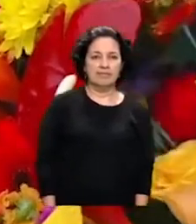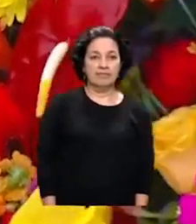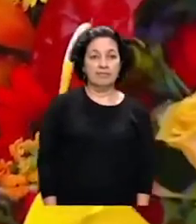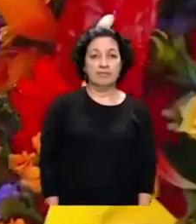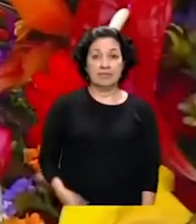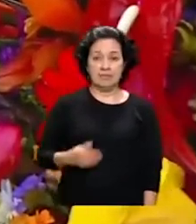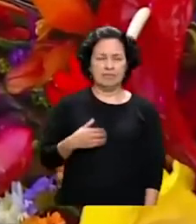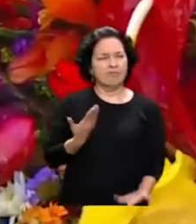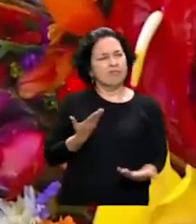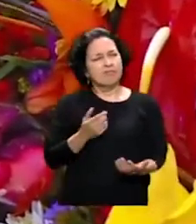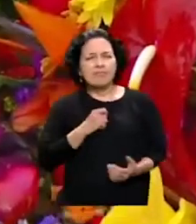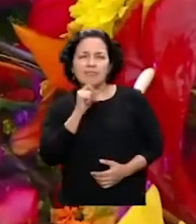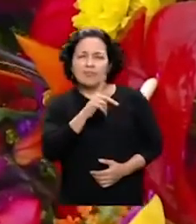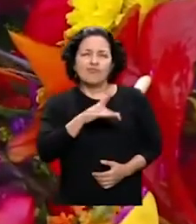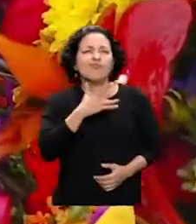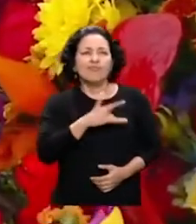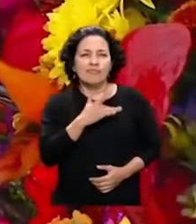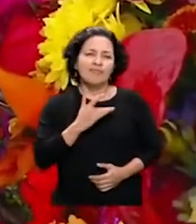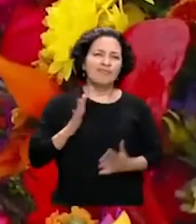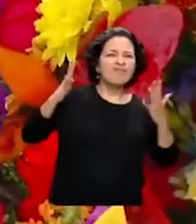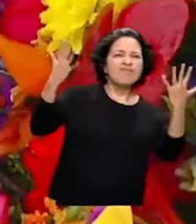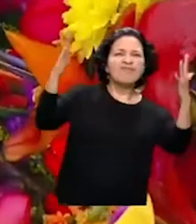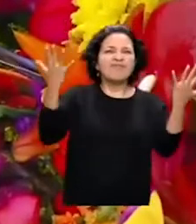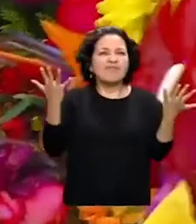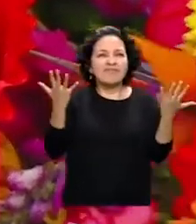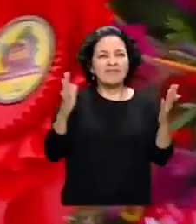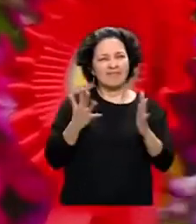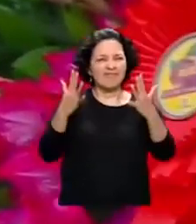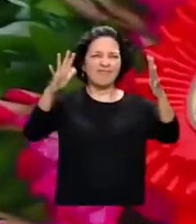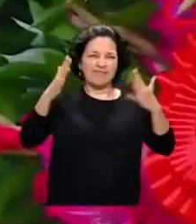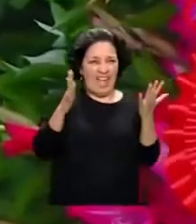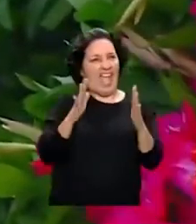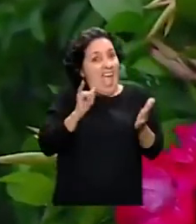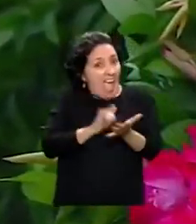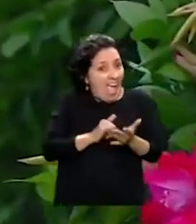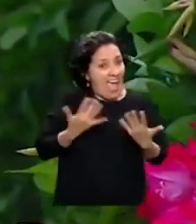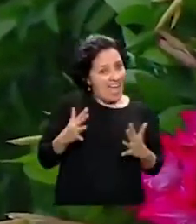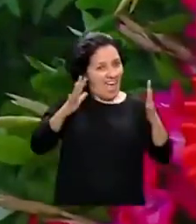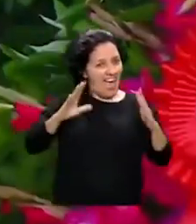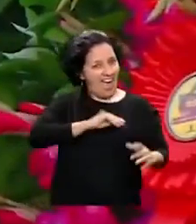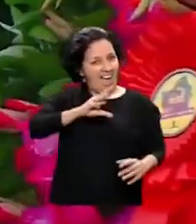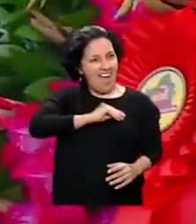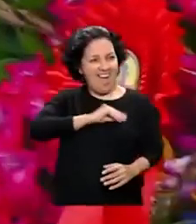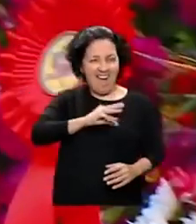Juan José, ¿qué se siente? Alce las manos, pida aplausos. Eso, eso, alegría.